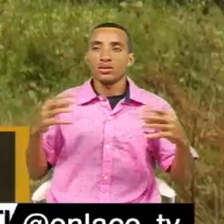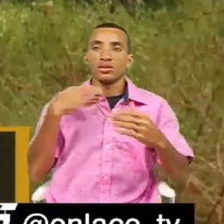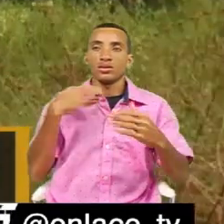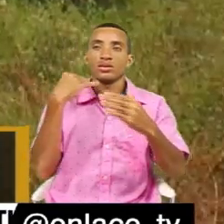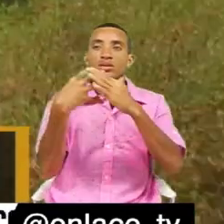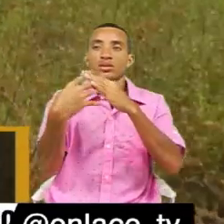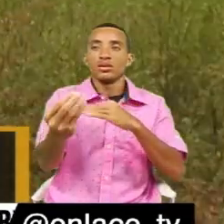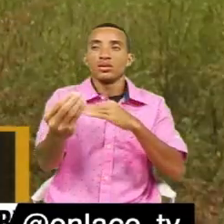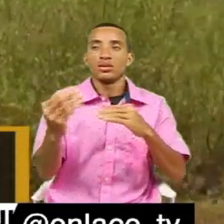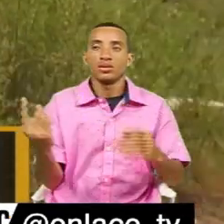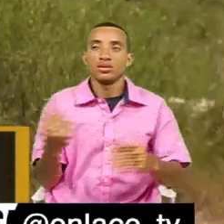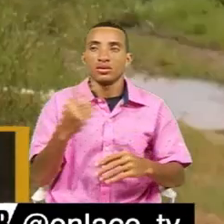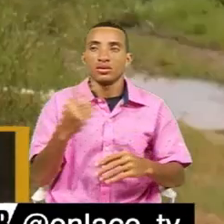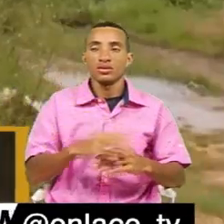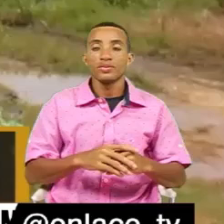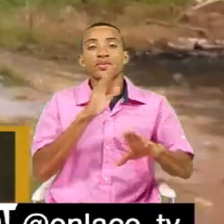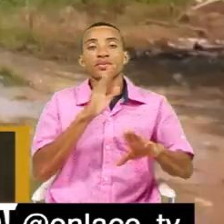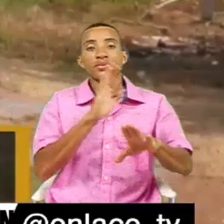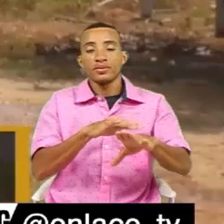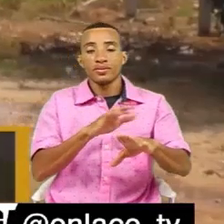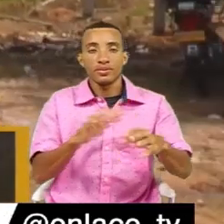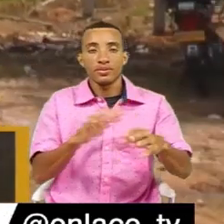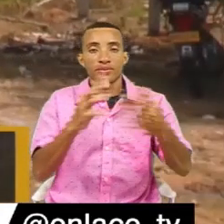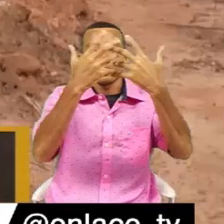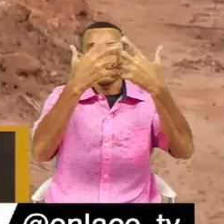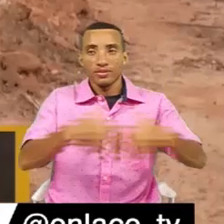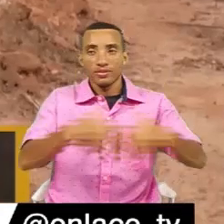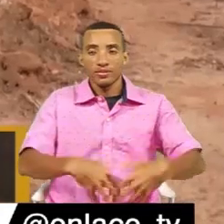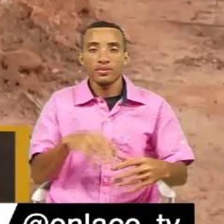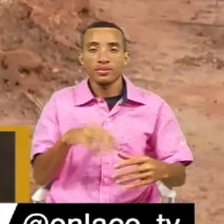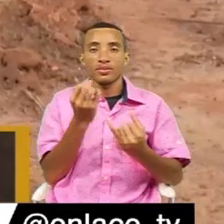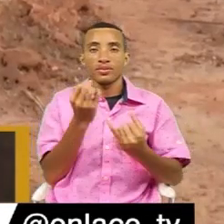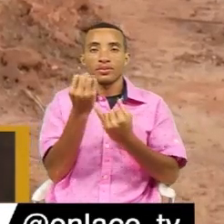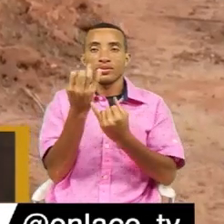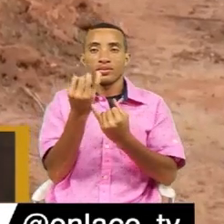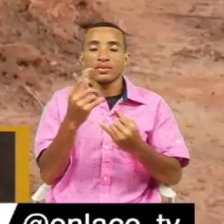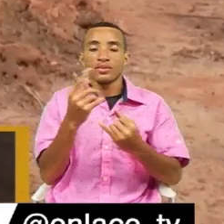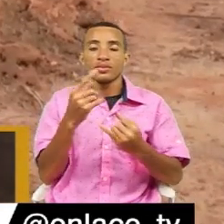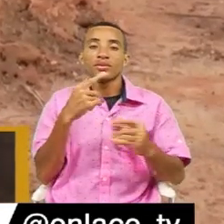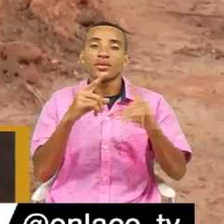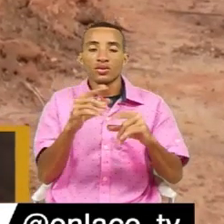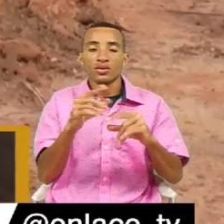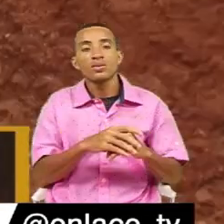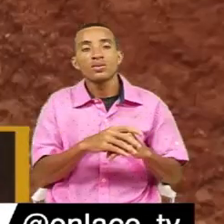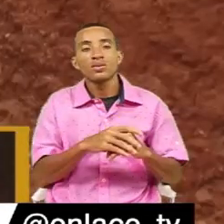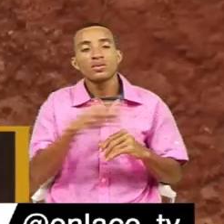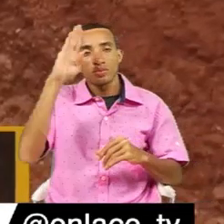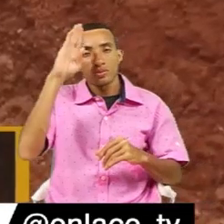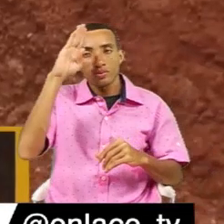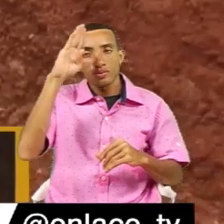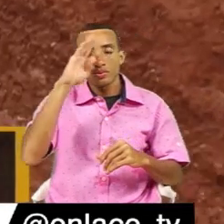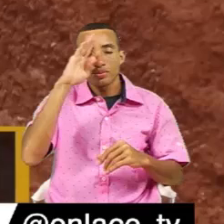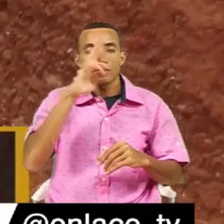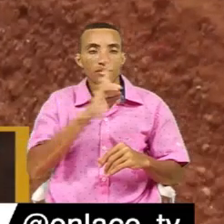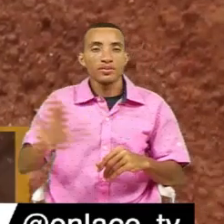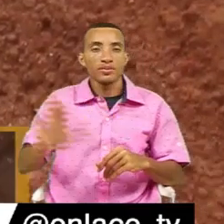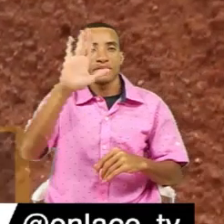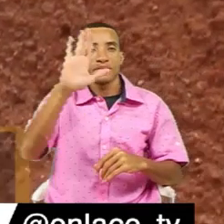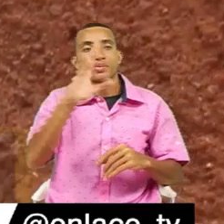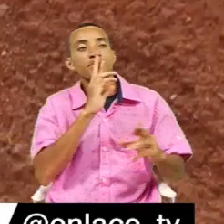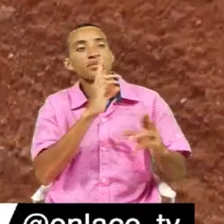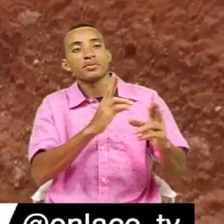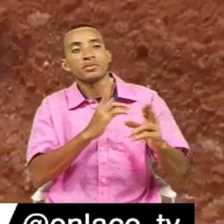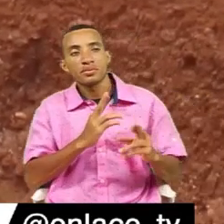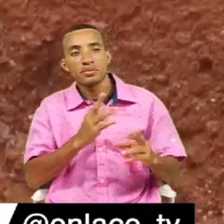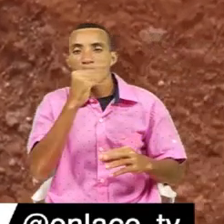barrio. Enlace Noticias indagó con personal de la firma contratista y Ferticol que se encontraban en el lugar junto a la Policía Nacional, pero no hubo respuesta alguna sobre los